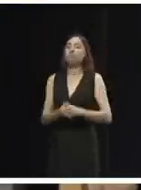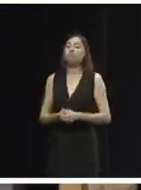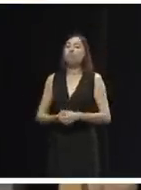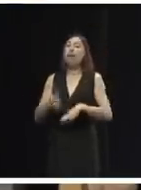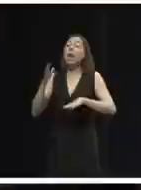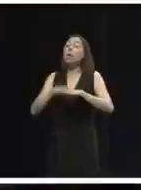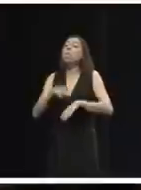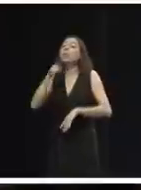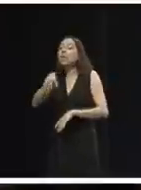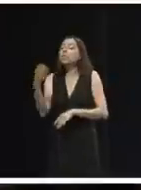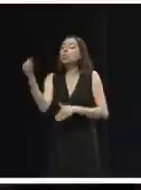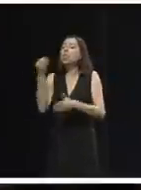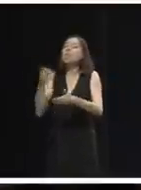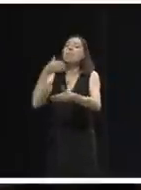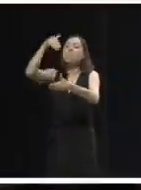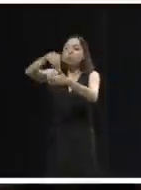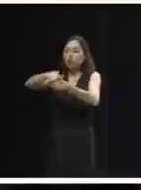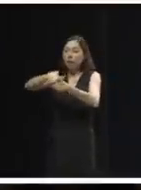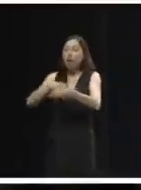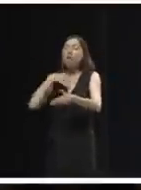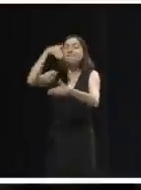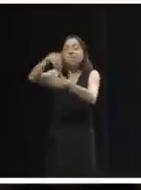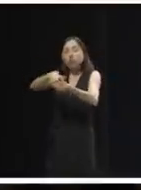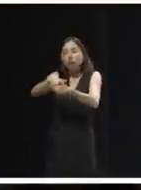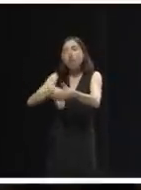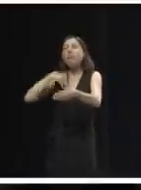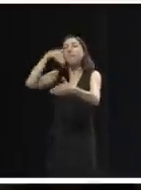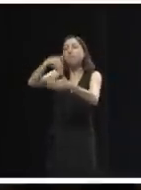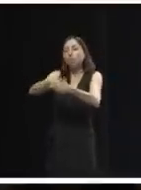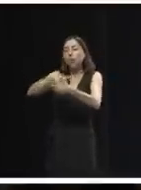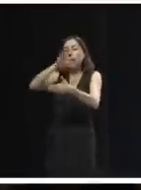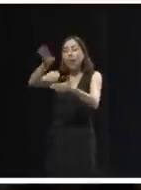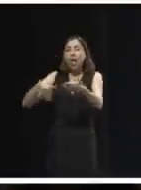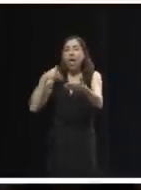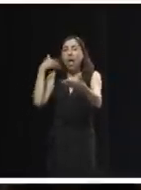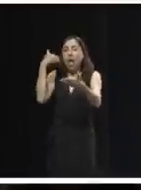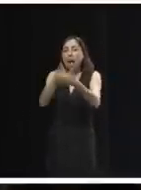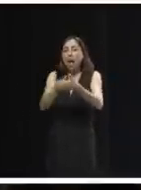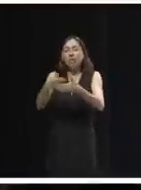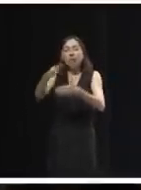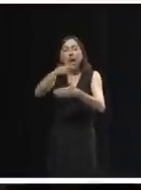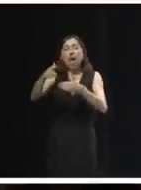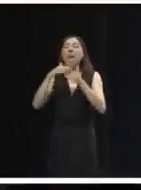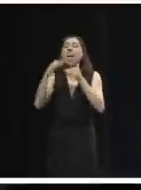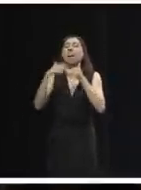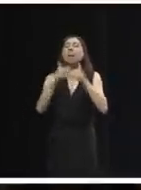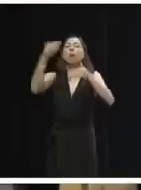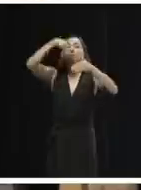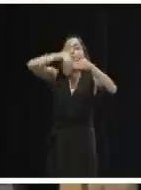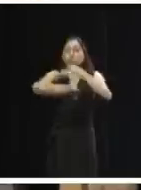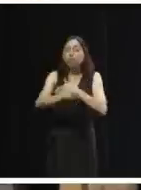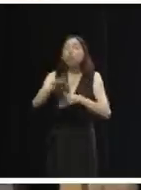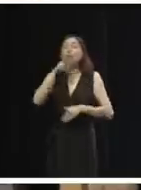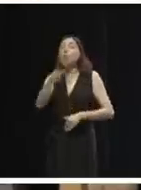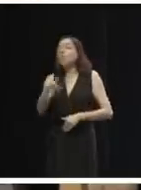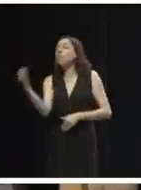hay que votar, votar. Y votar hasta enterrarlos en el mar, porque es lo que